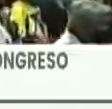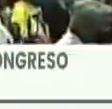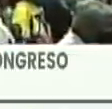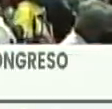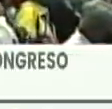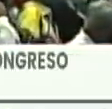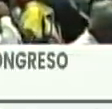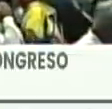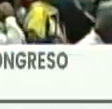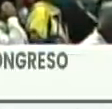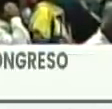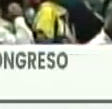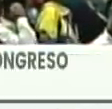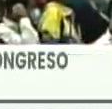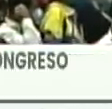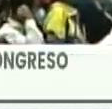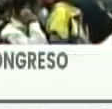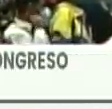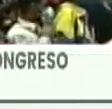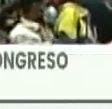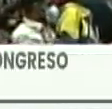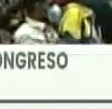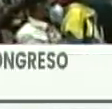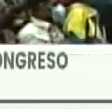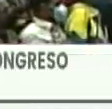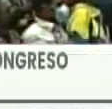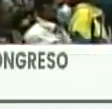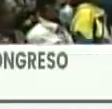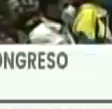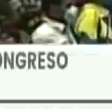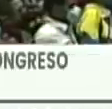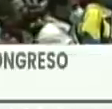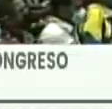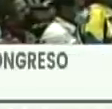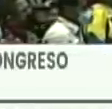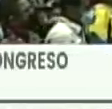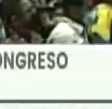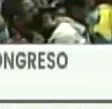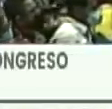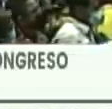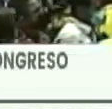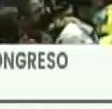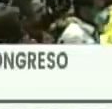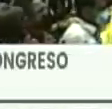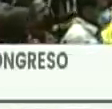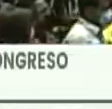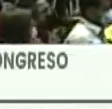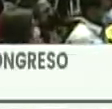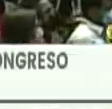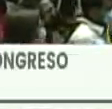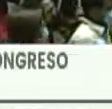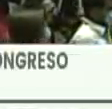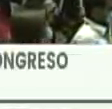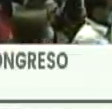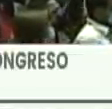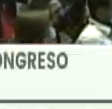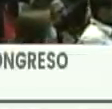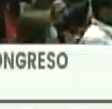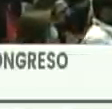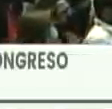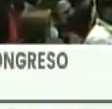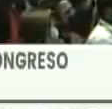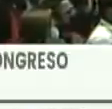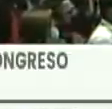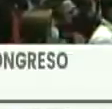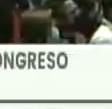conocimiento y la búsqueda de la verdad. Ha hecho también un recuento de los ataques e intentos de asesinatos al presidente Nicolás